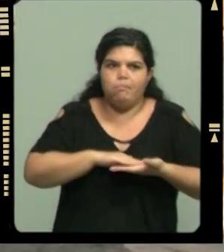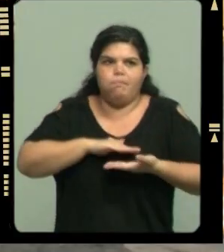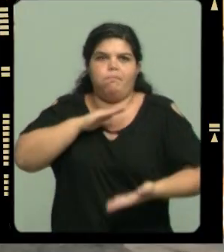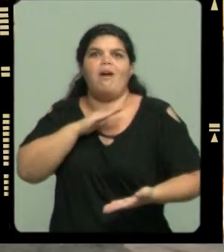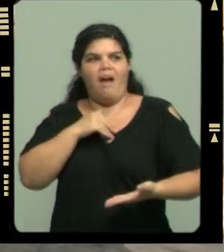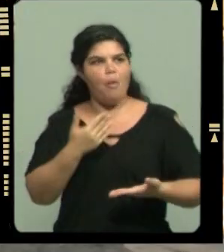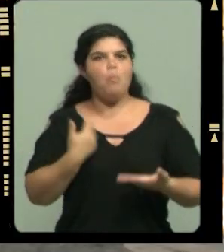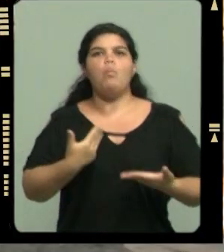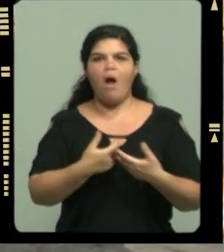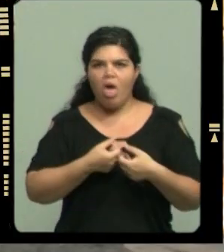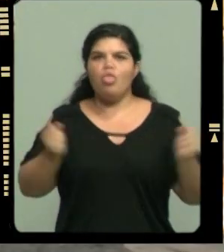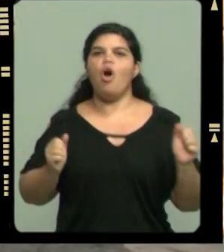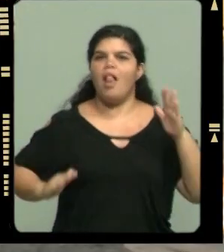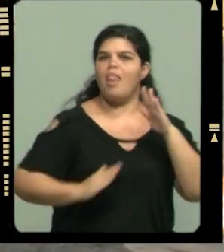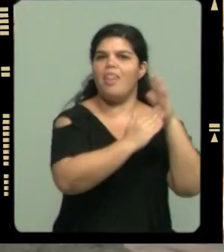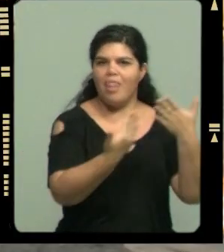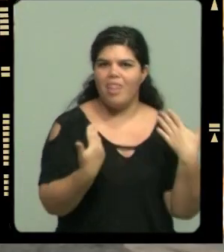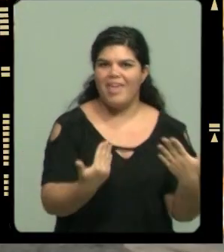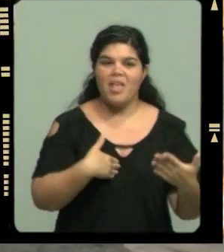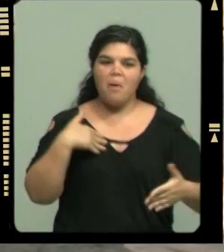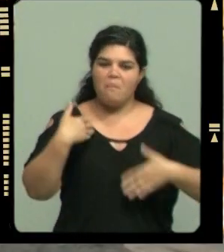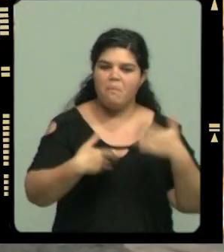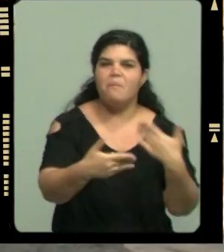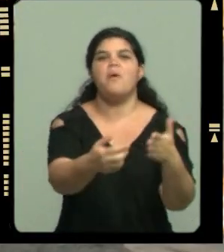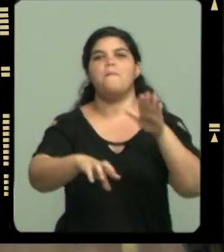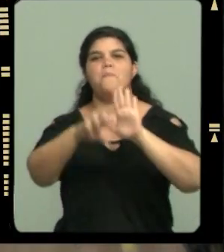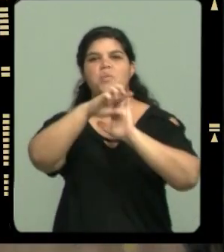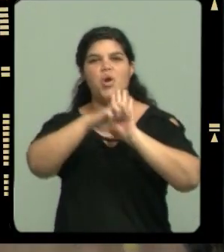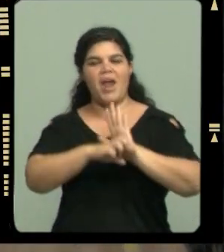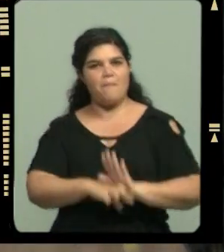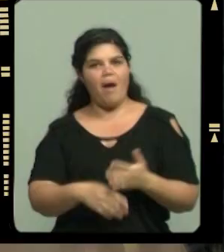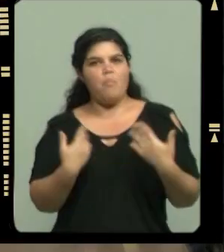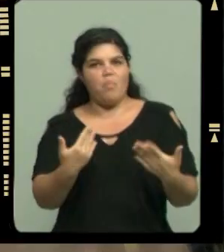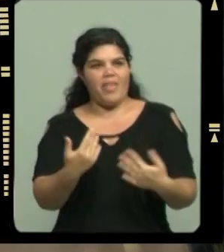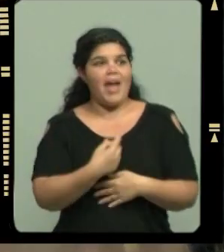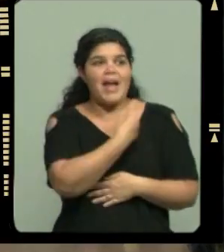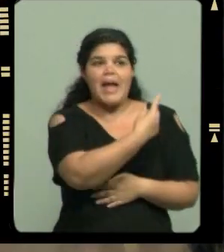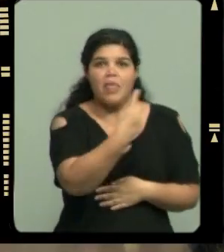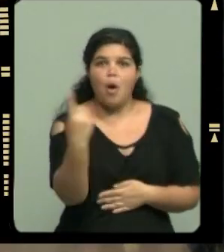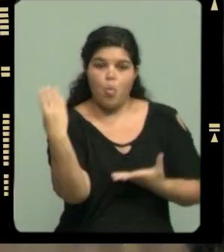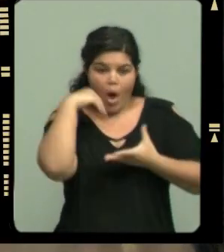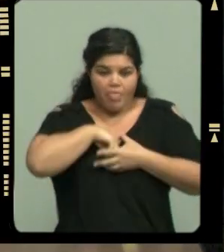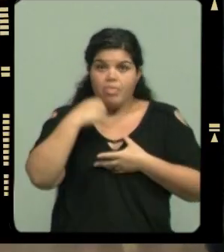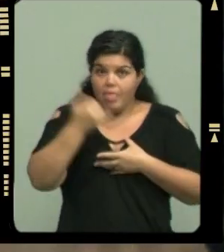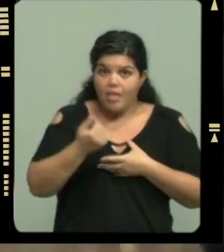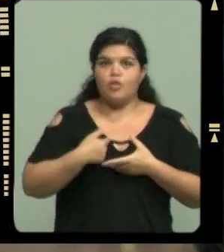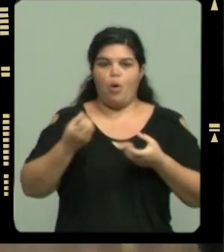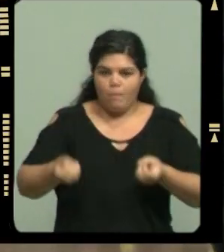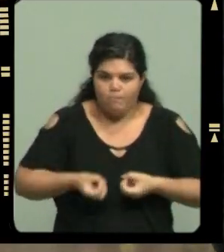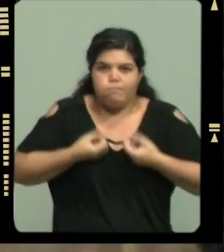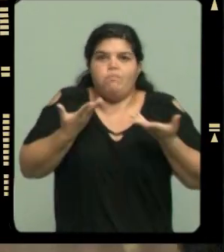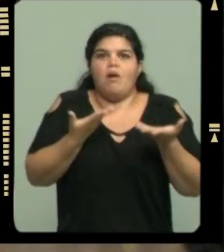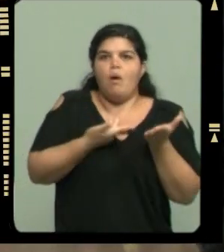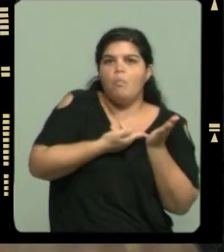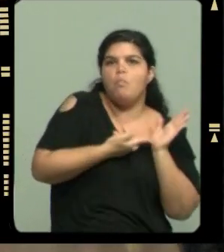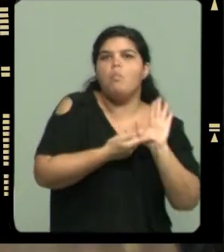es más creativo y sabe solucionar problemas. Entonces, en este programa de líderes, cada uno viene a desarrollar aquel talento principal que tiene